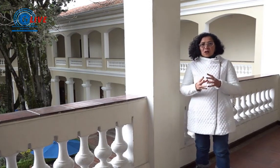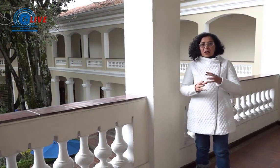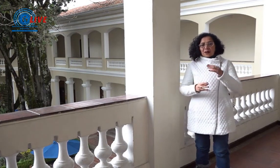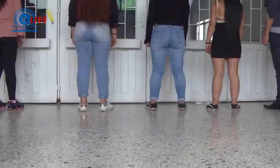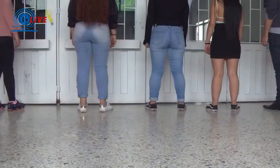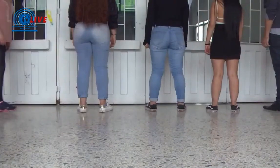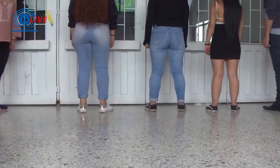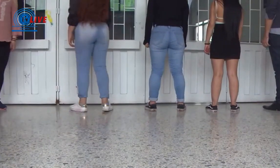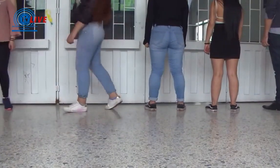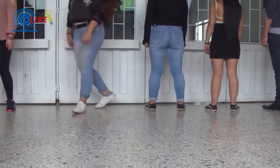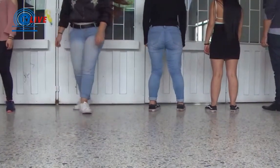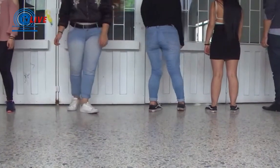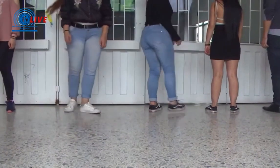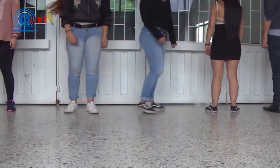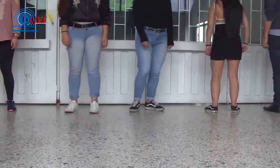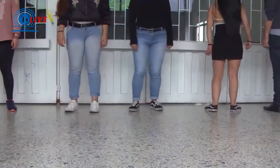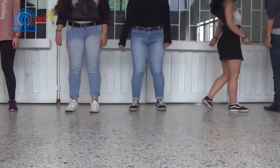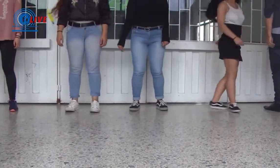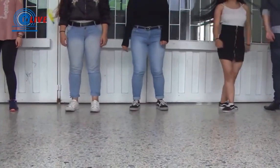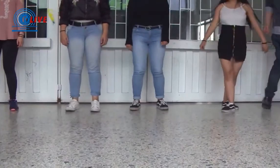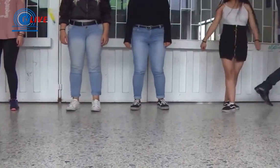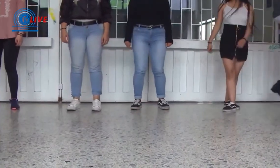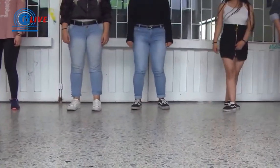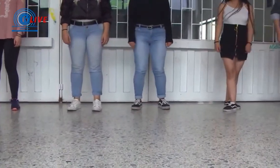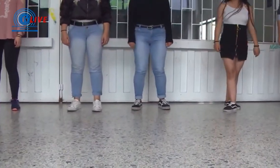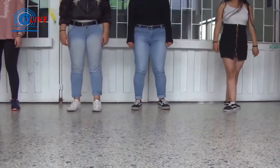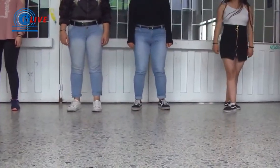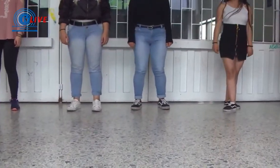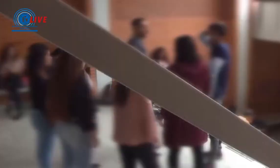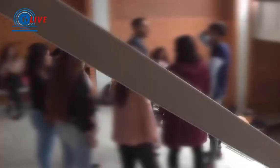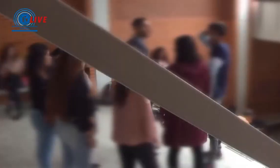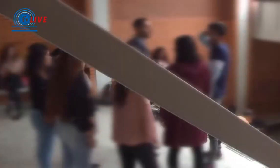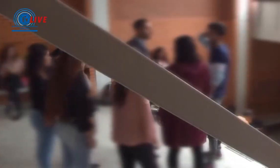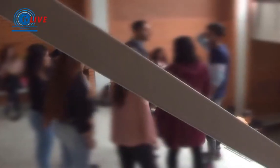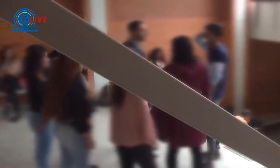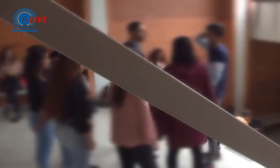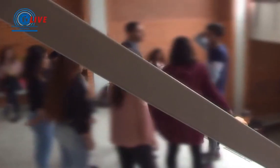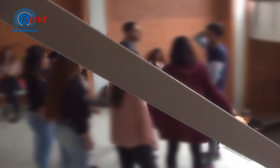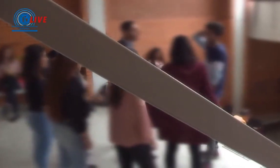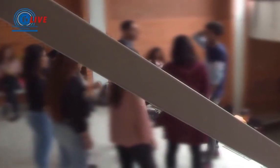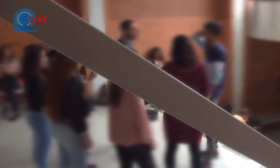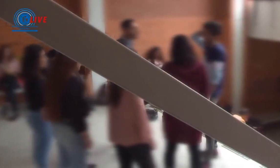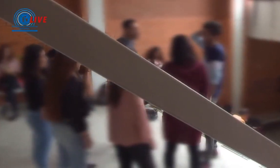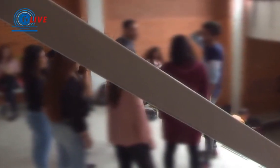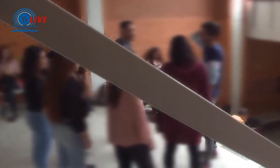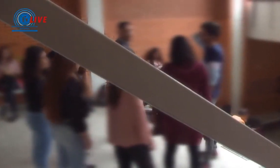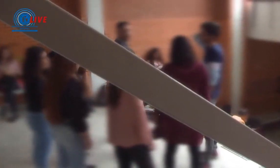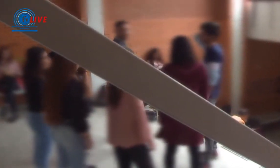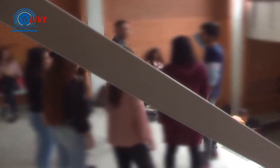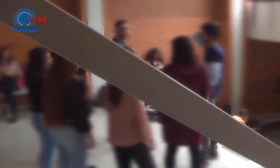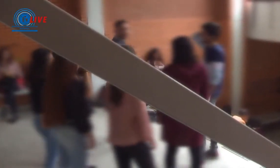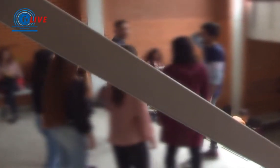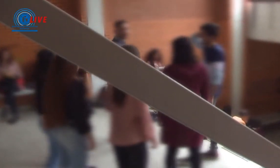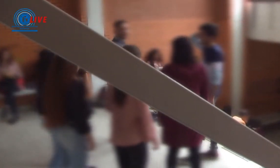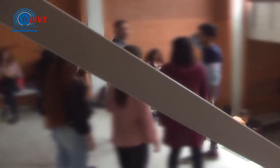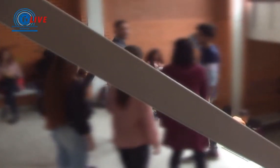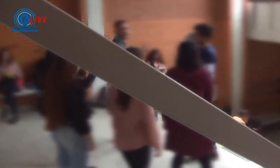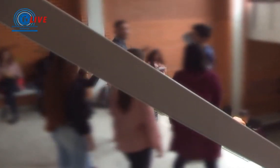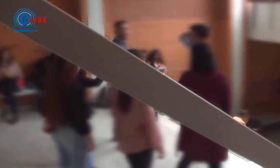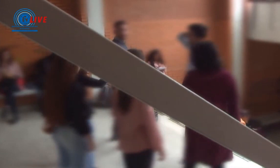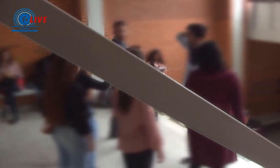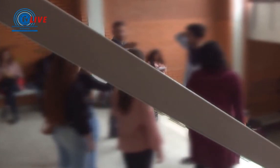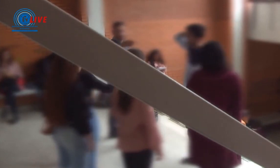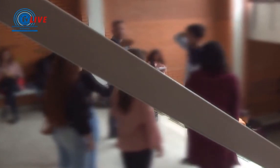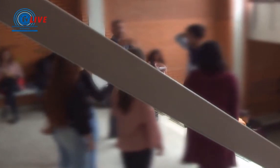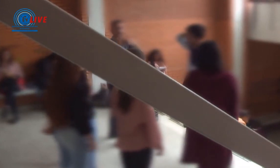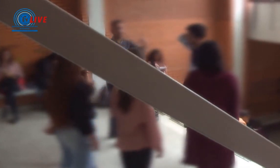discusiones solamente desde las lógicas de la violencia basada en género, sino más desde una perspectiva de formación. Porque entendemos, digamos, que el